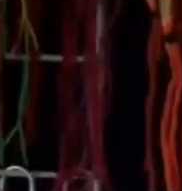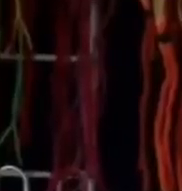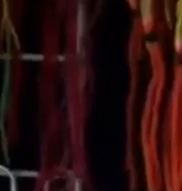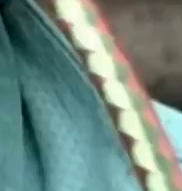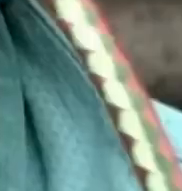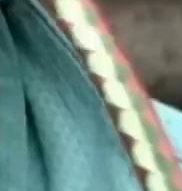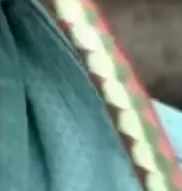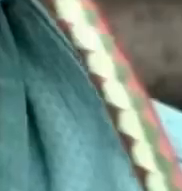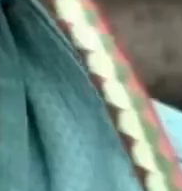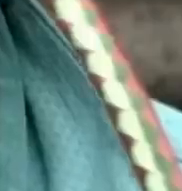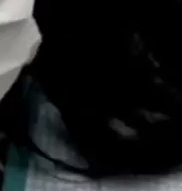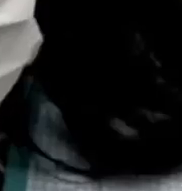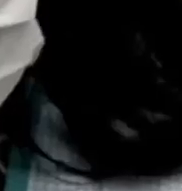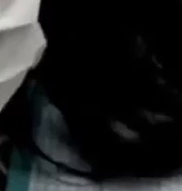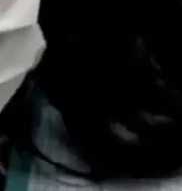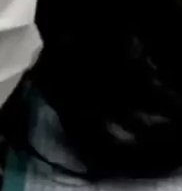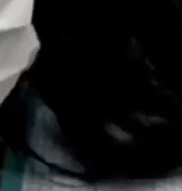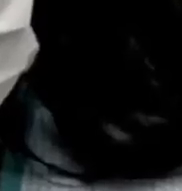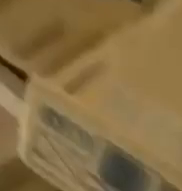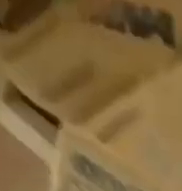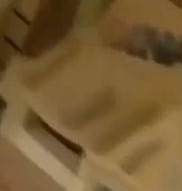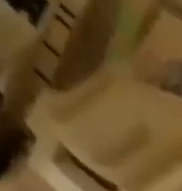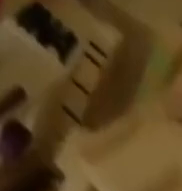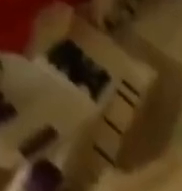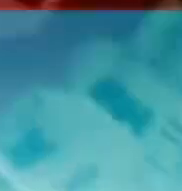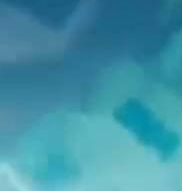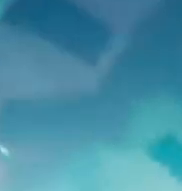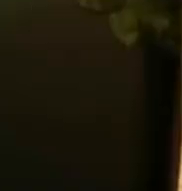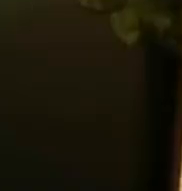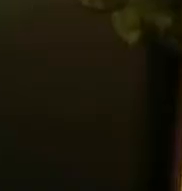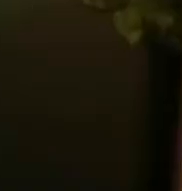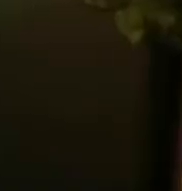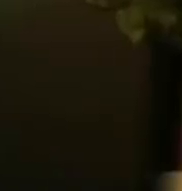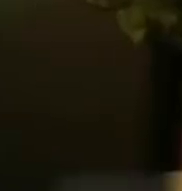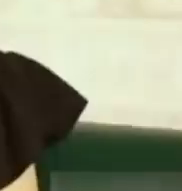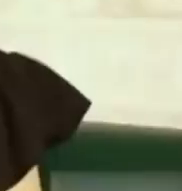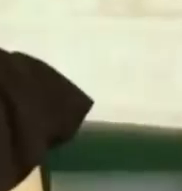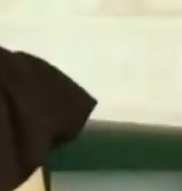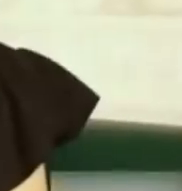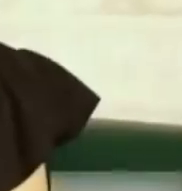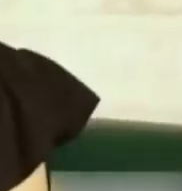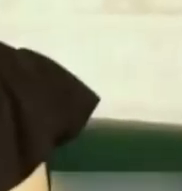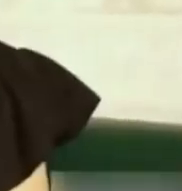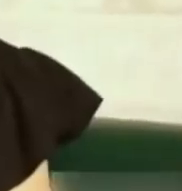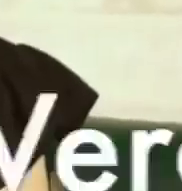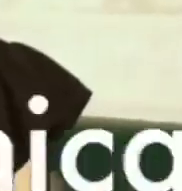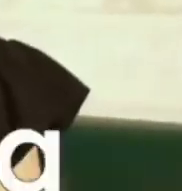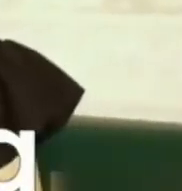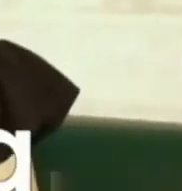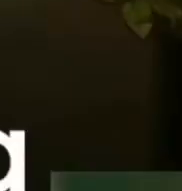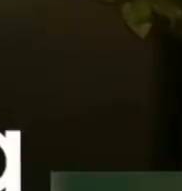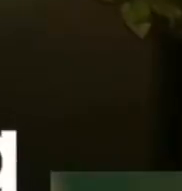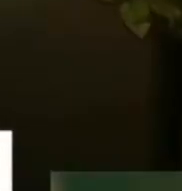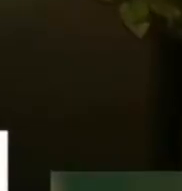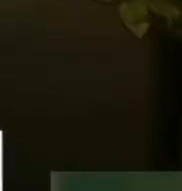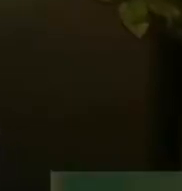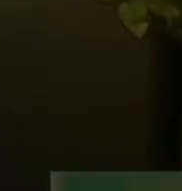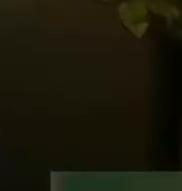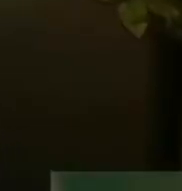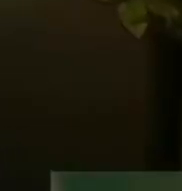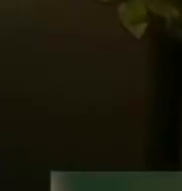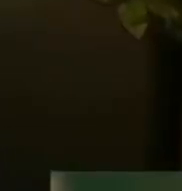para apoyar a artesanos y artesanas en tiempos de COVID-19. En la historia de vida, conoceremos a Elsa